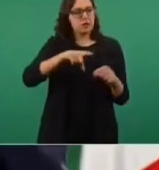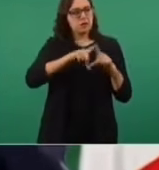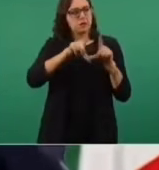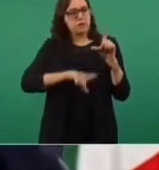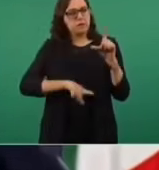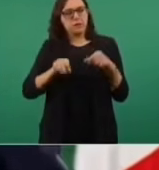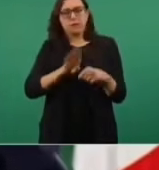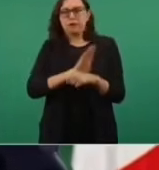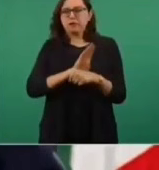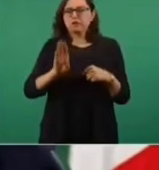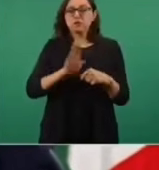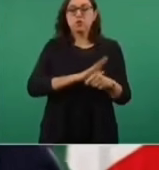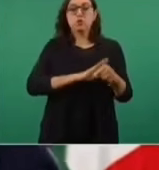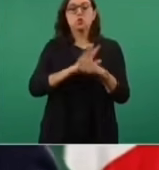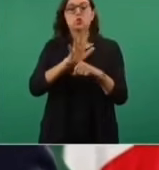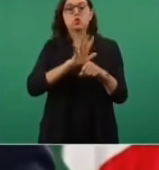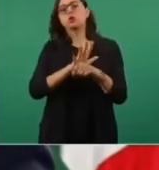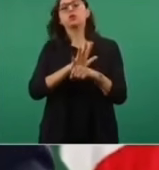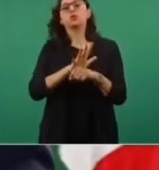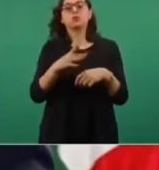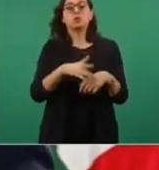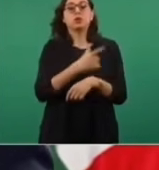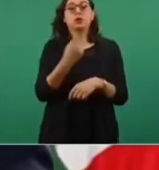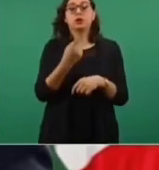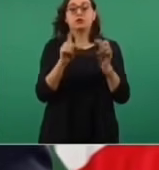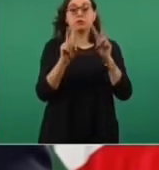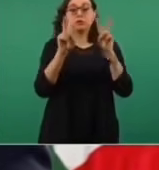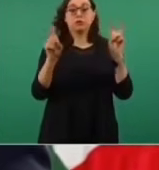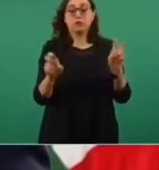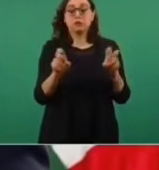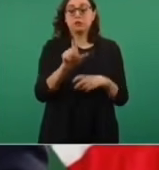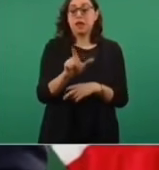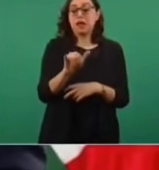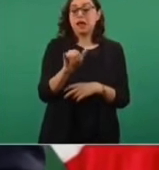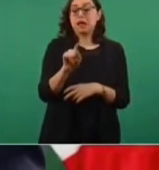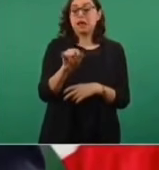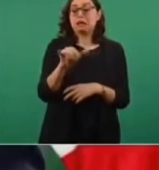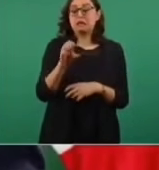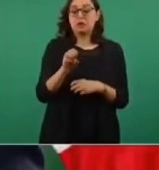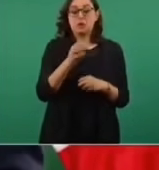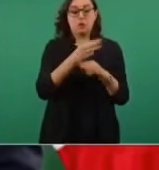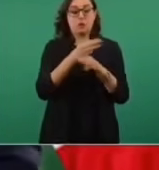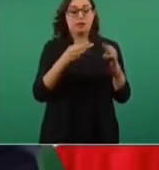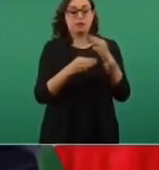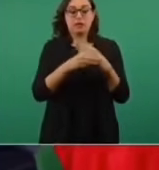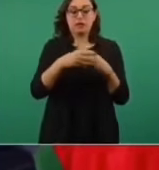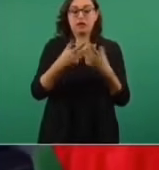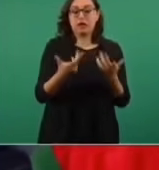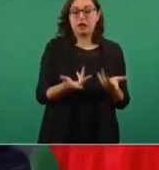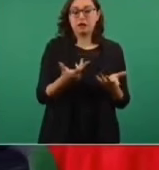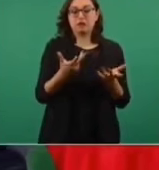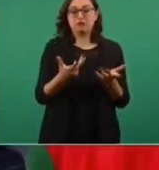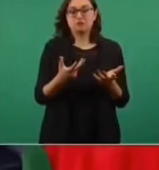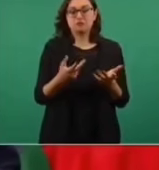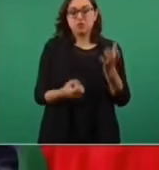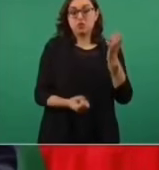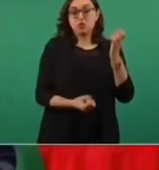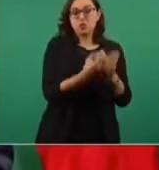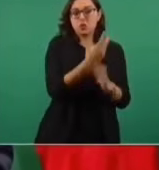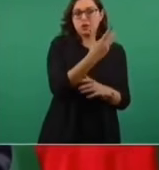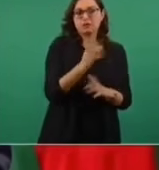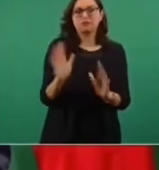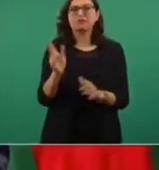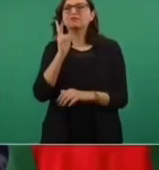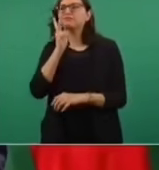porque se trata de una explotación nueva, no es el petróleo, no es